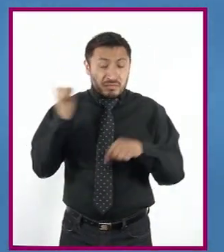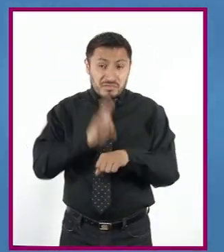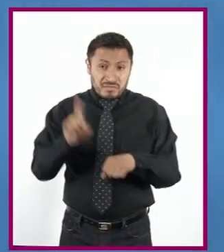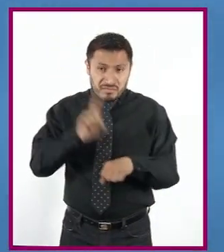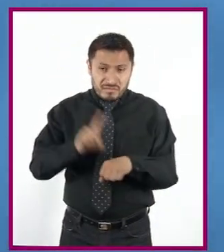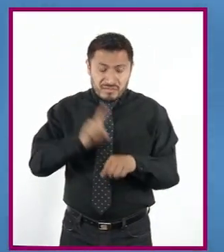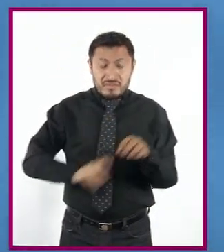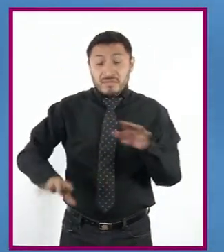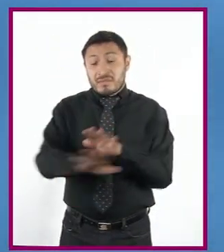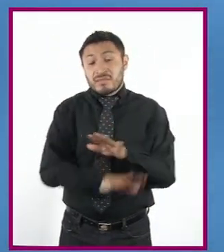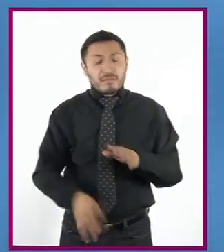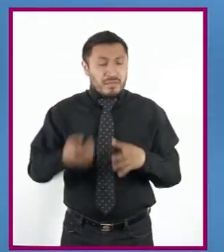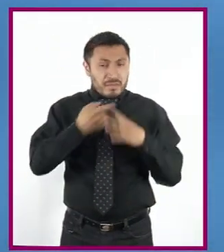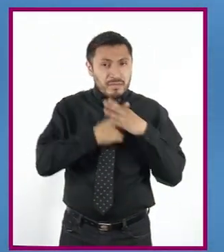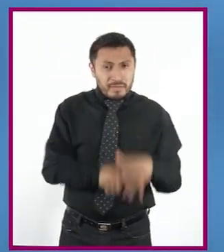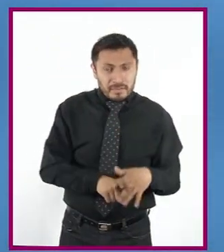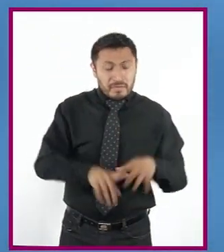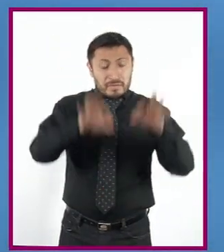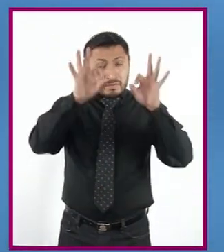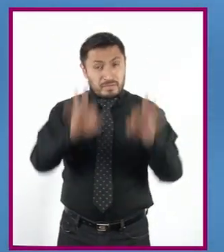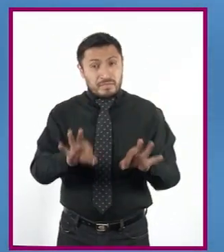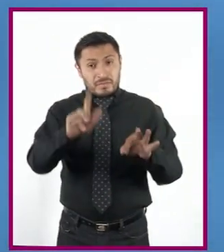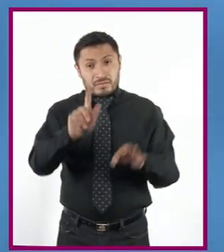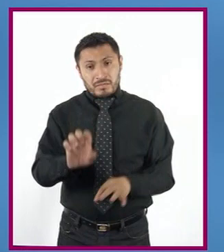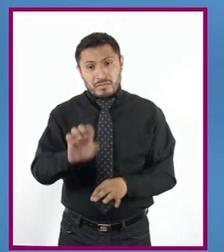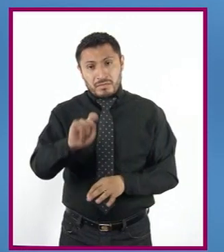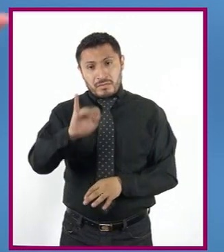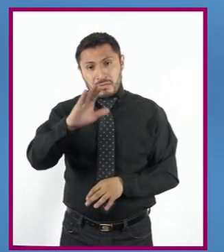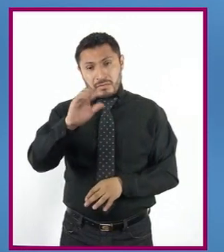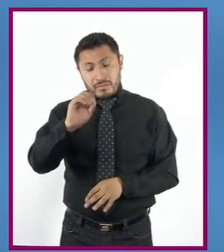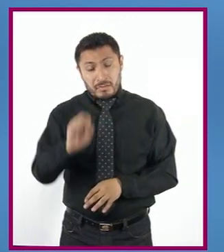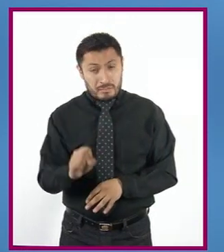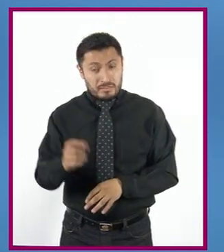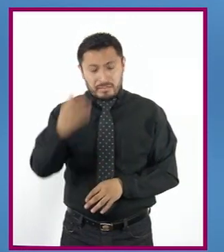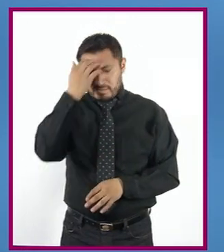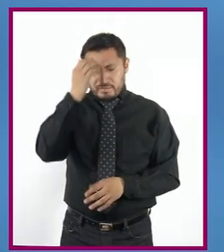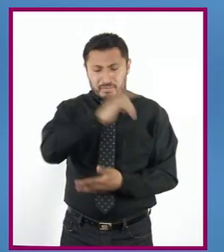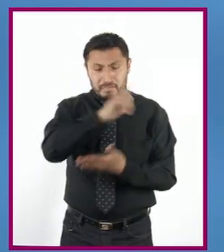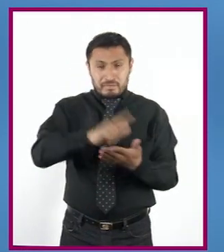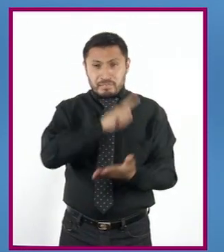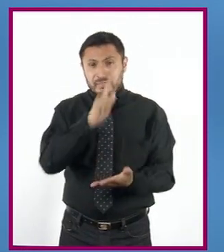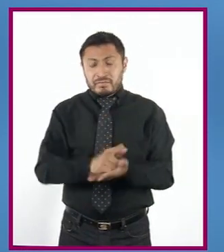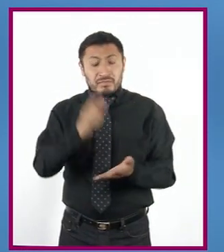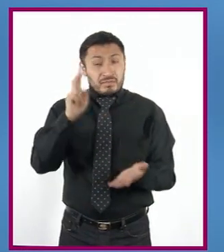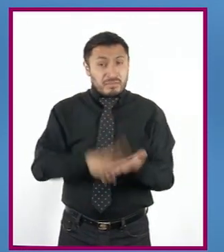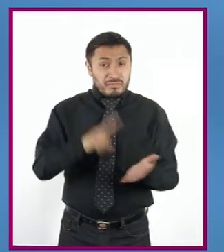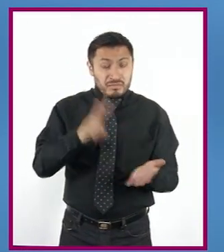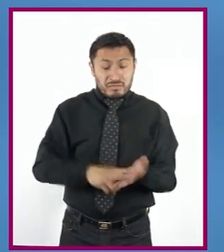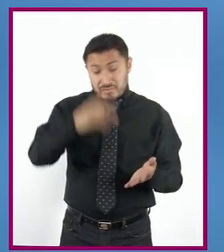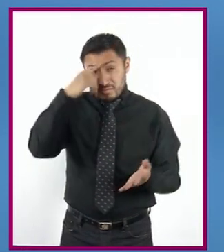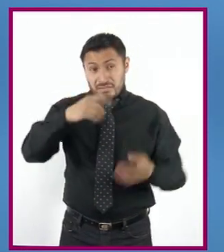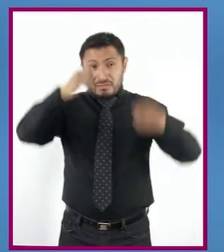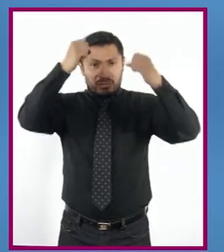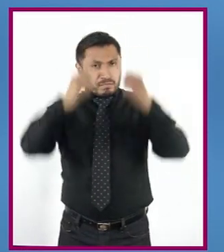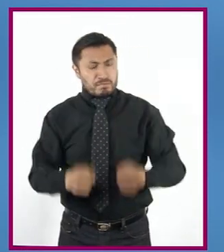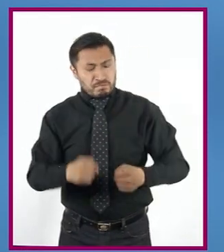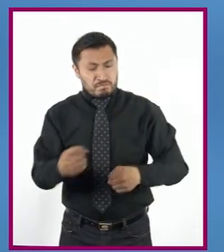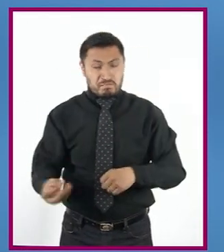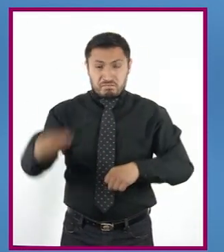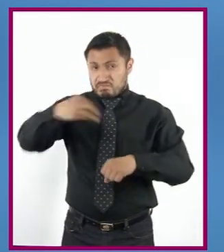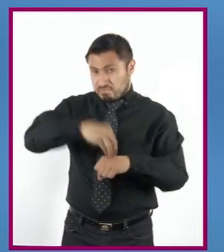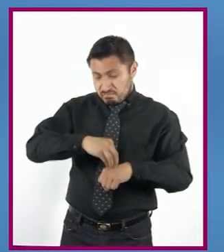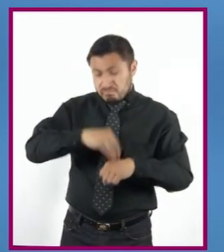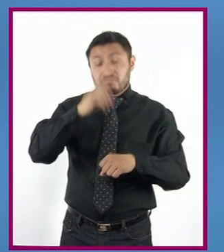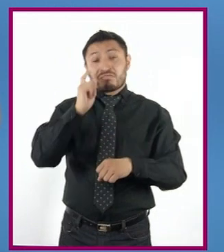con base en principios éticos, conociendo las leyes y valorándolas para garantizar un